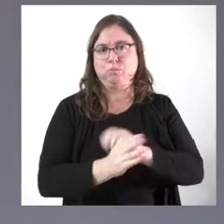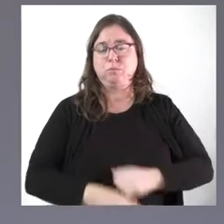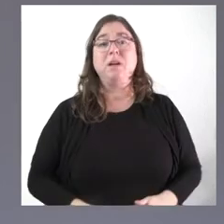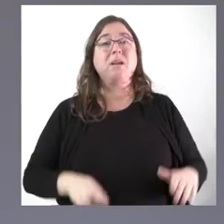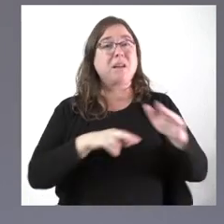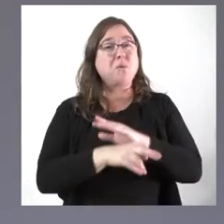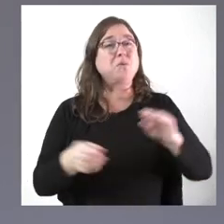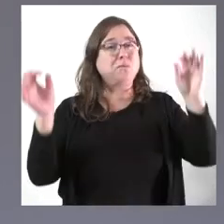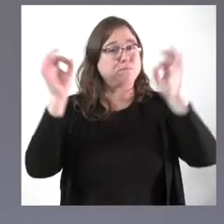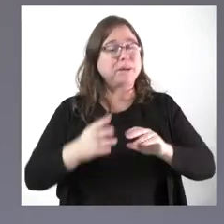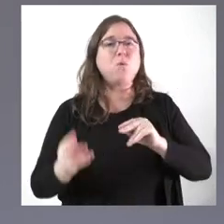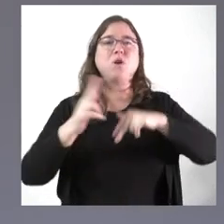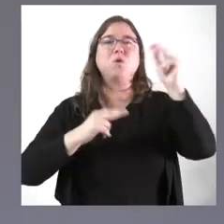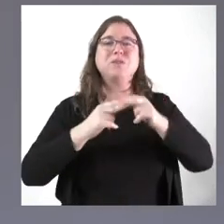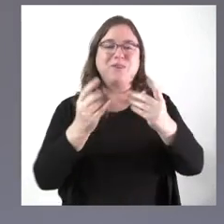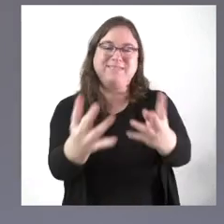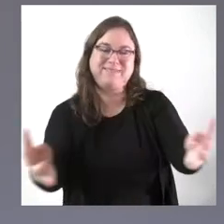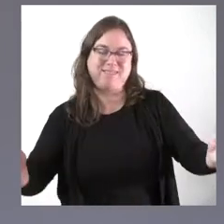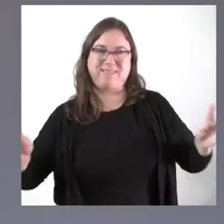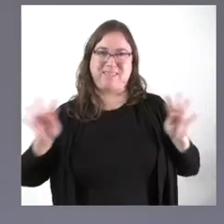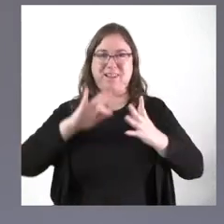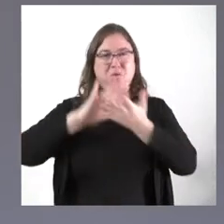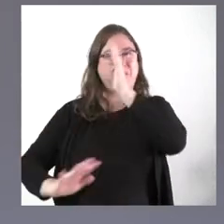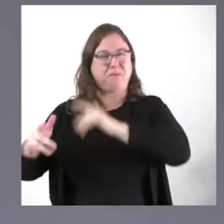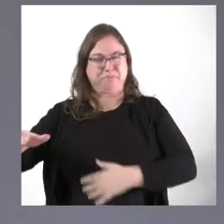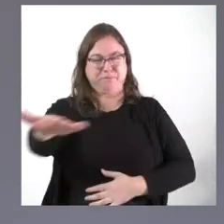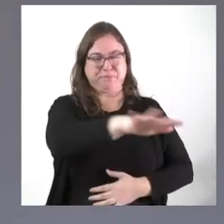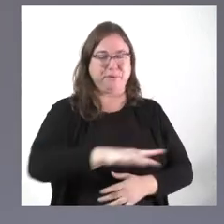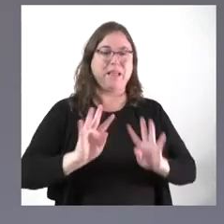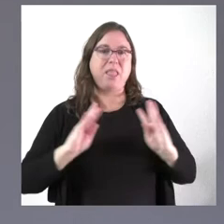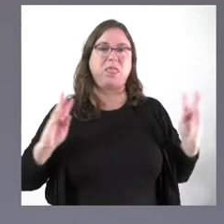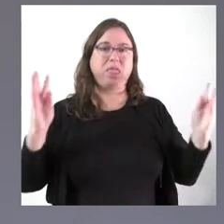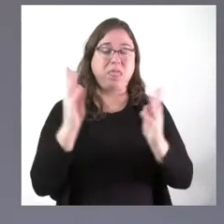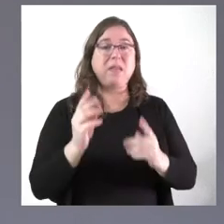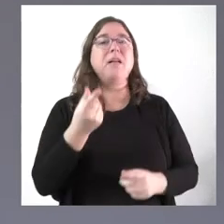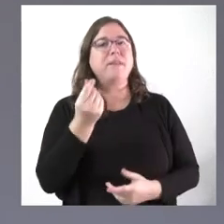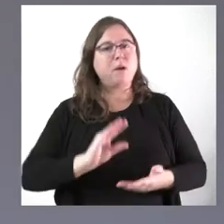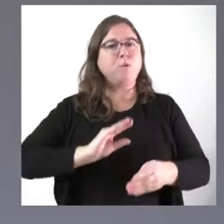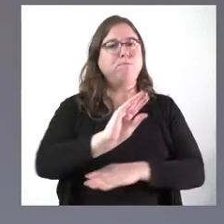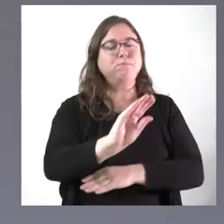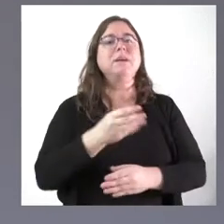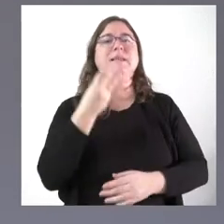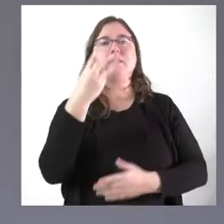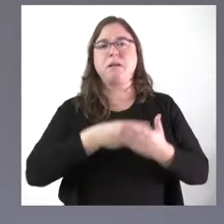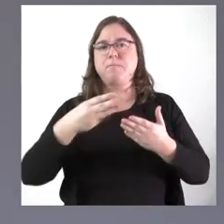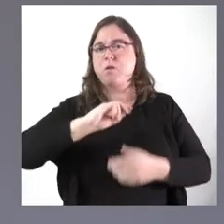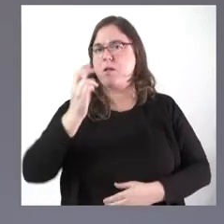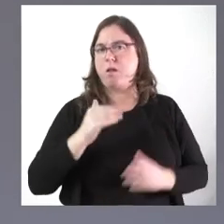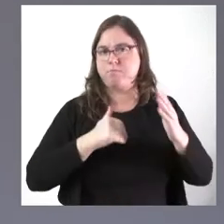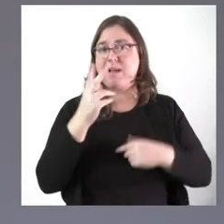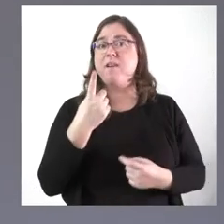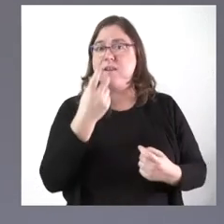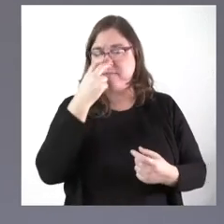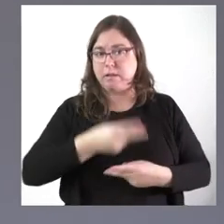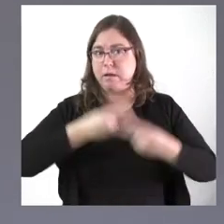en la construcción de cerramientos en terrenos afectados por incendio de Ávila por valor de más de tres millones de euros y pendiente de publicar que